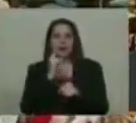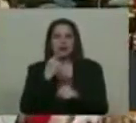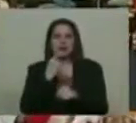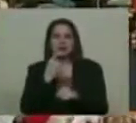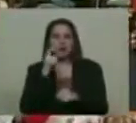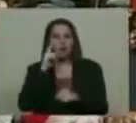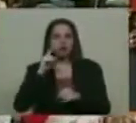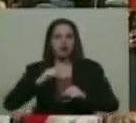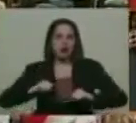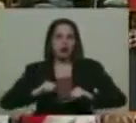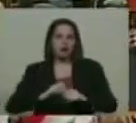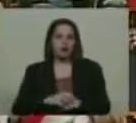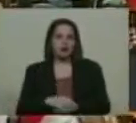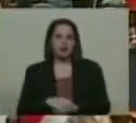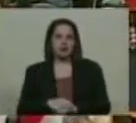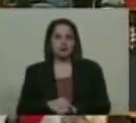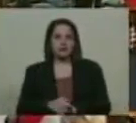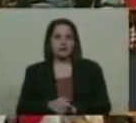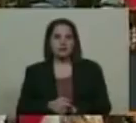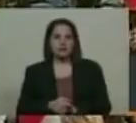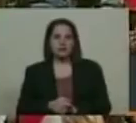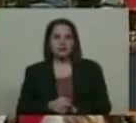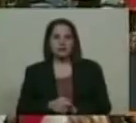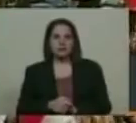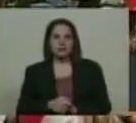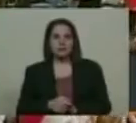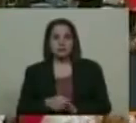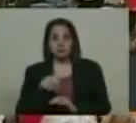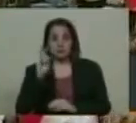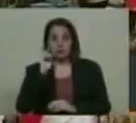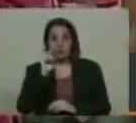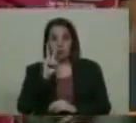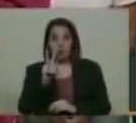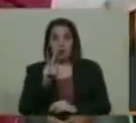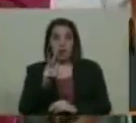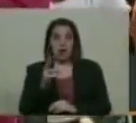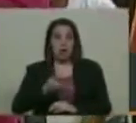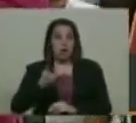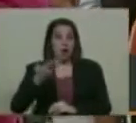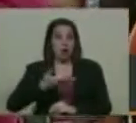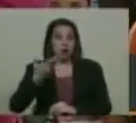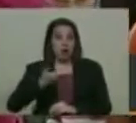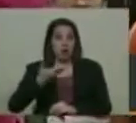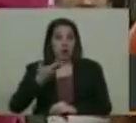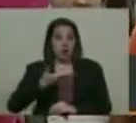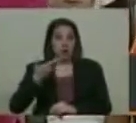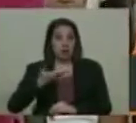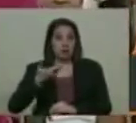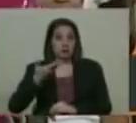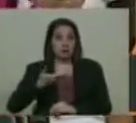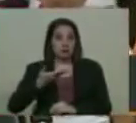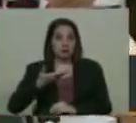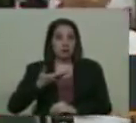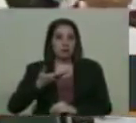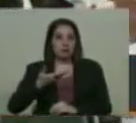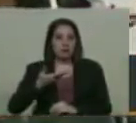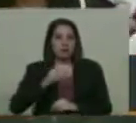Bueno, fíjense ustedes. Es muy importante fortalecer el plan del parto